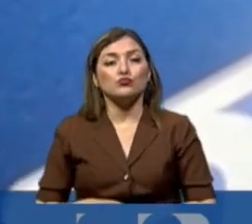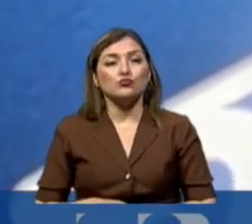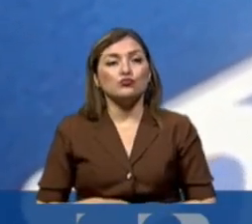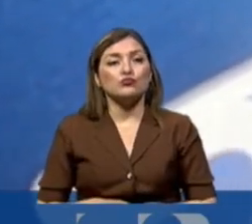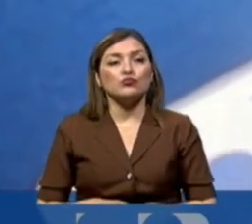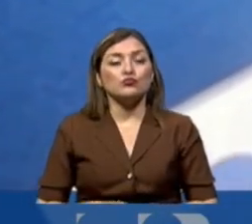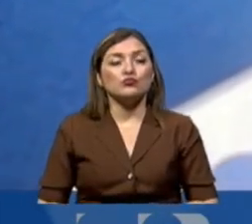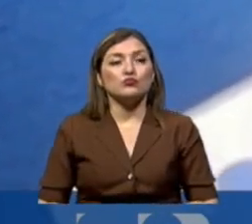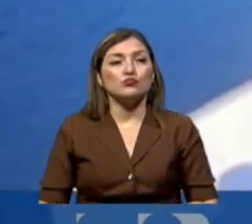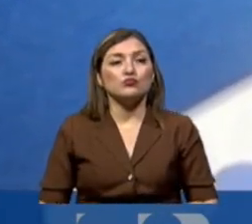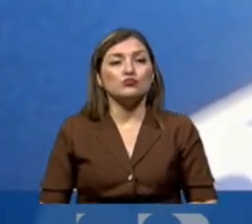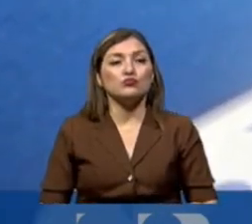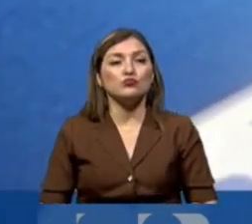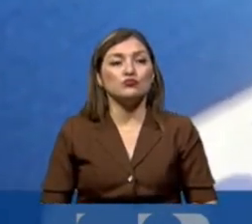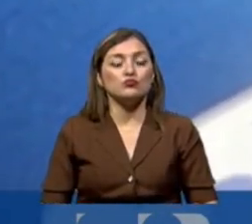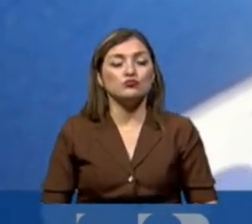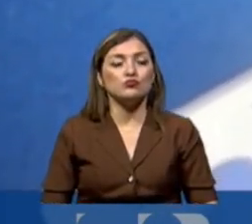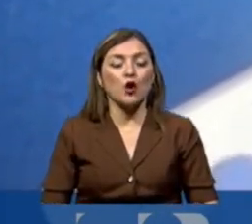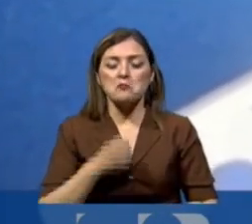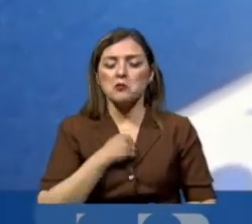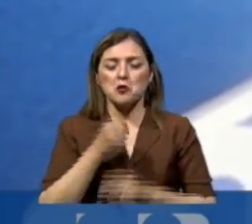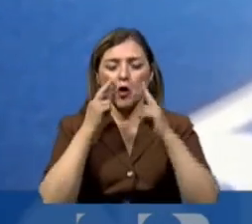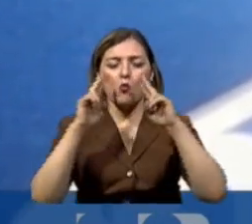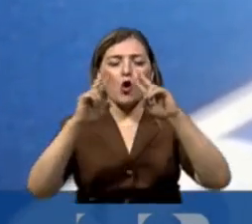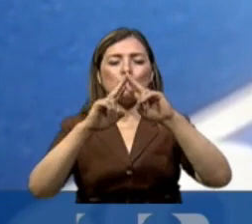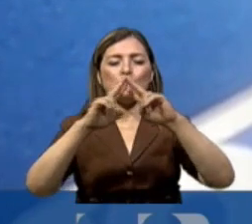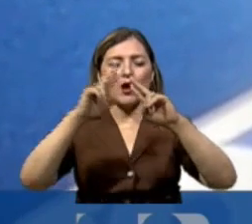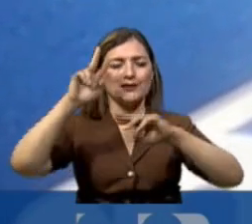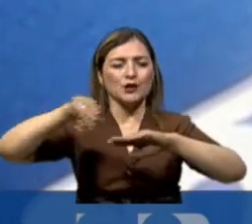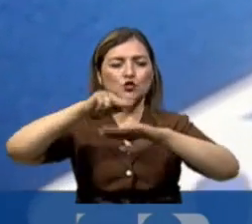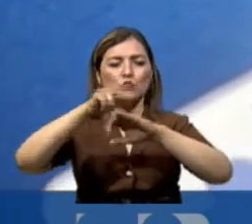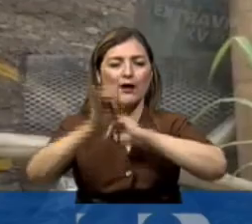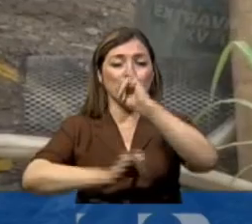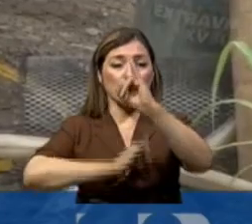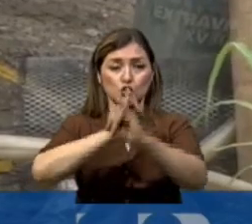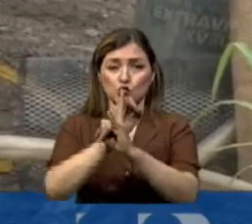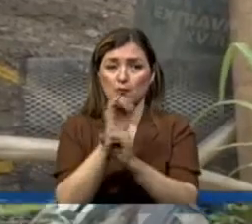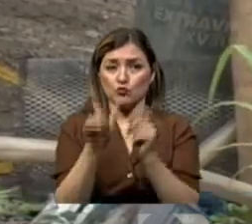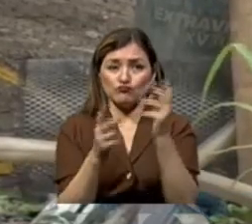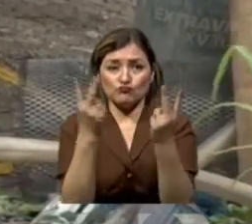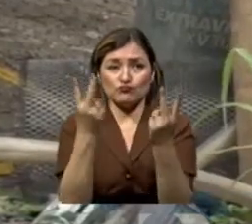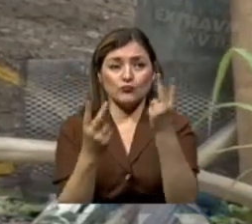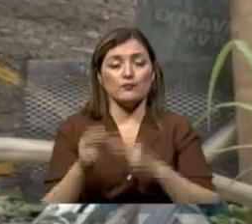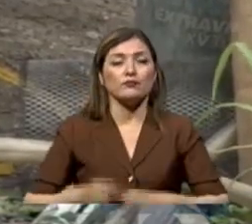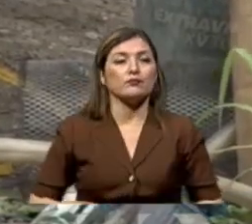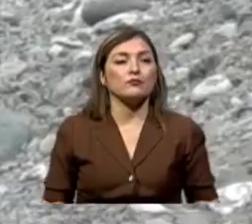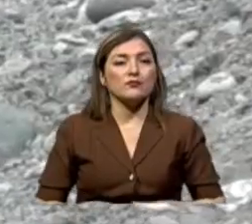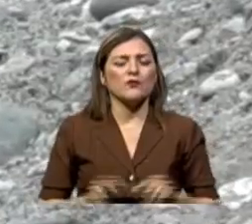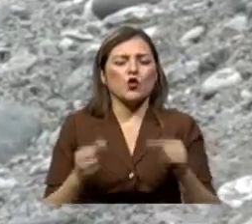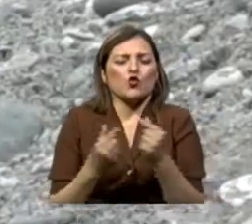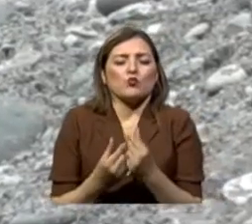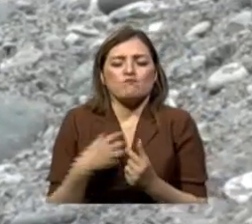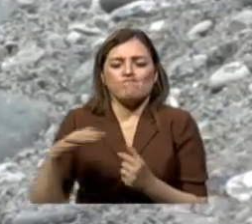solo nacional, sino reconocido internacionalmente. Las pretensiones de estos